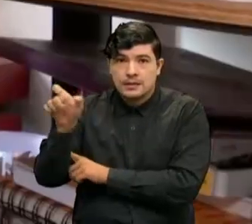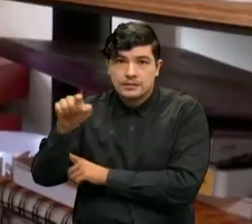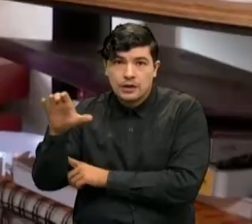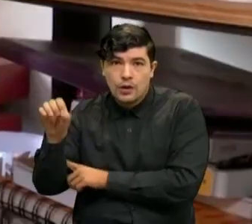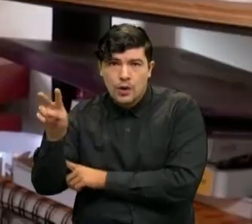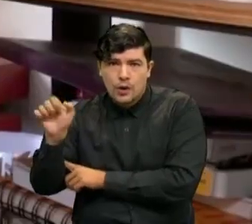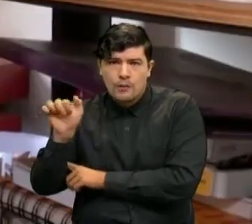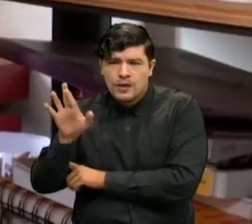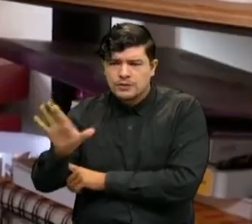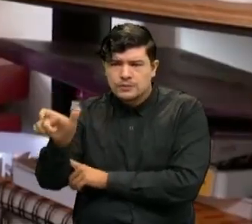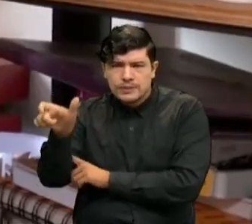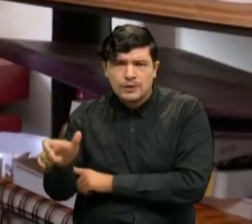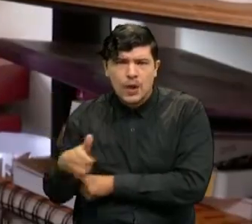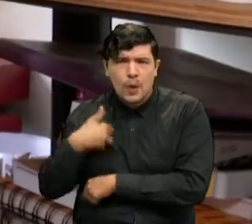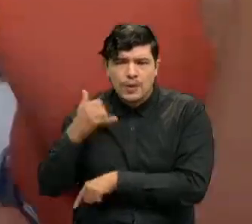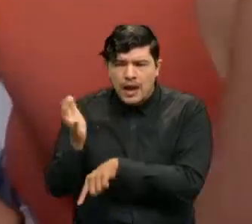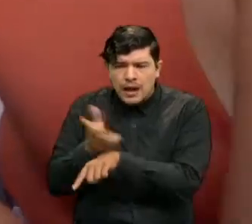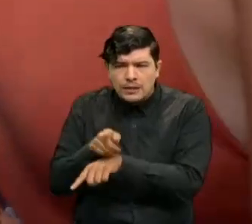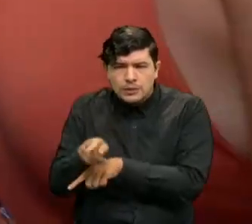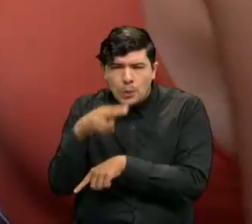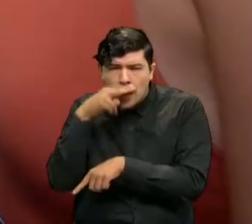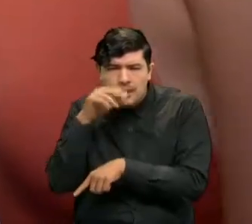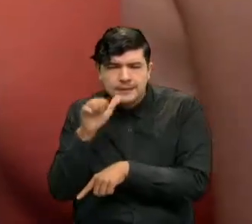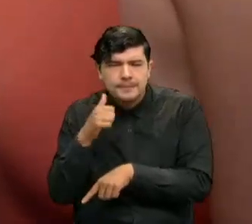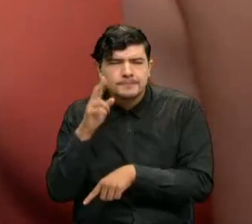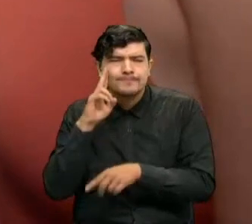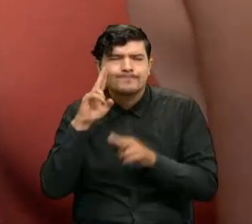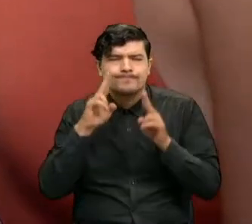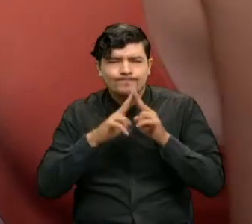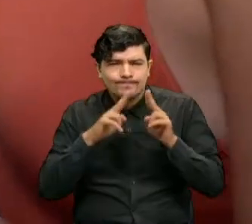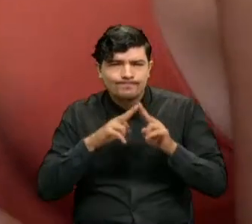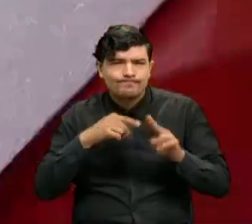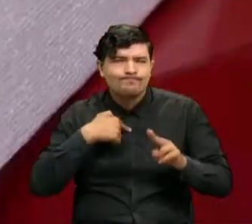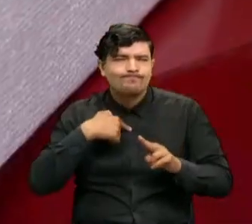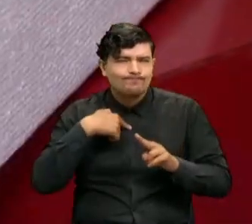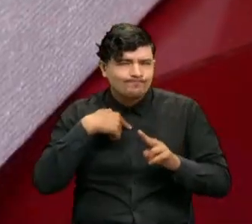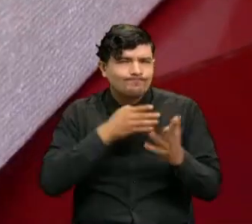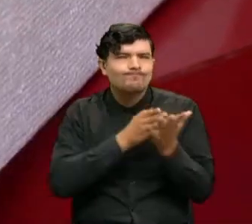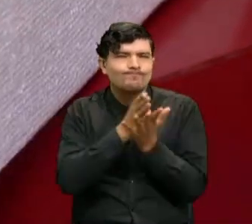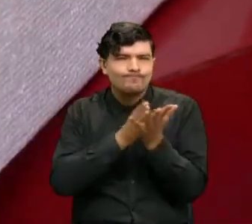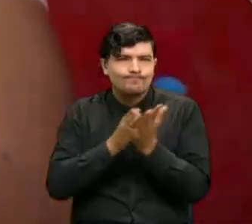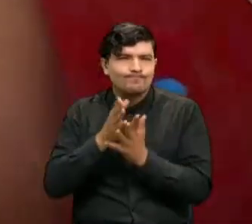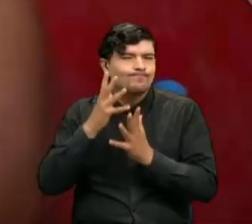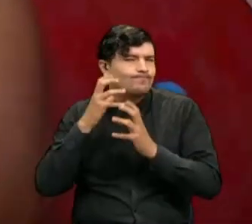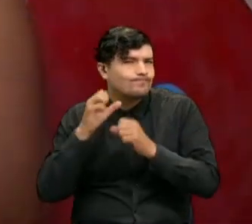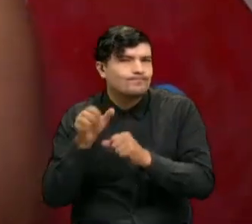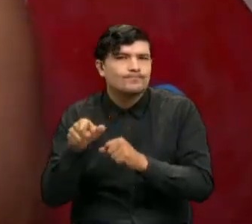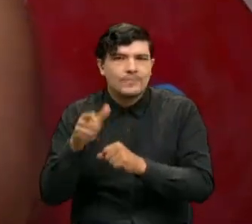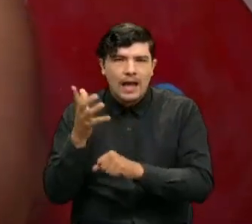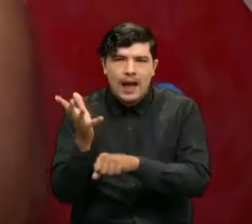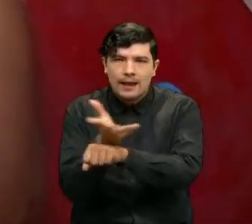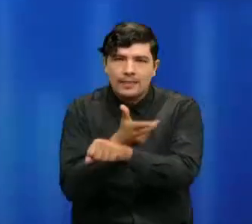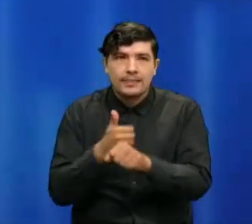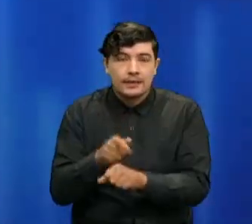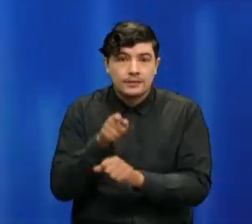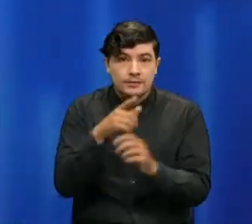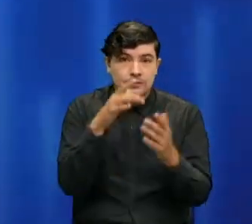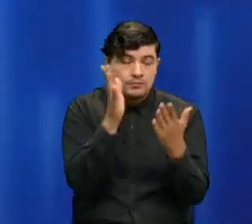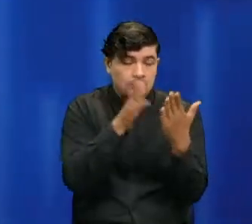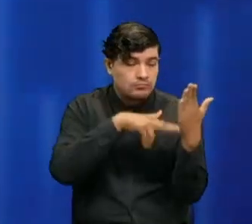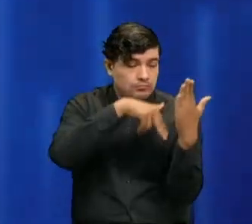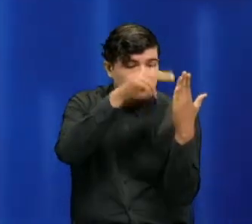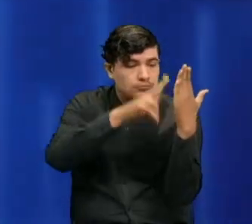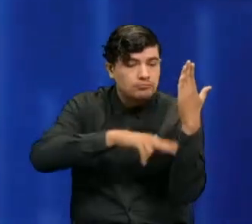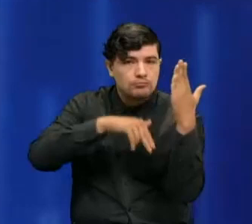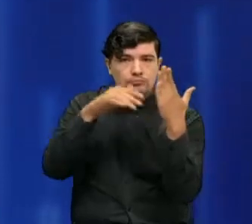muy niña tuvo claro que las pinturas y dibujos serían su complemento. Con sus manos, Angie crea ilustraciones, murales